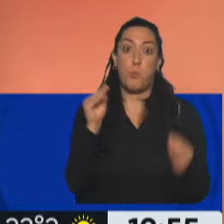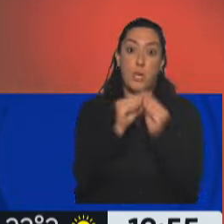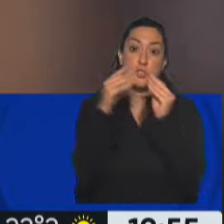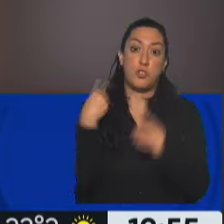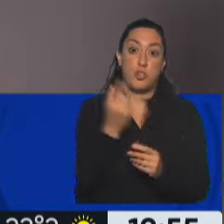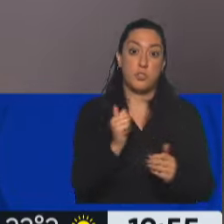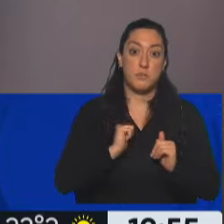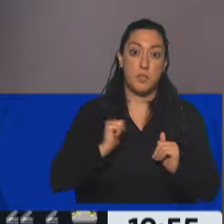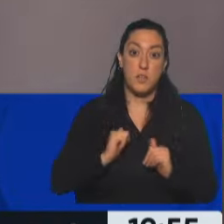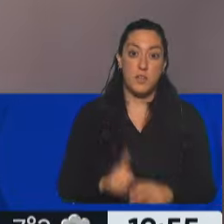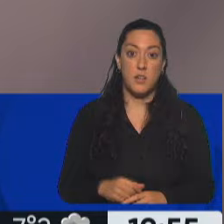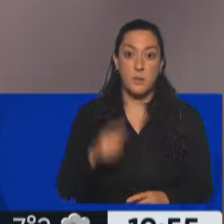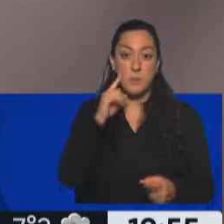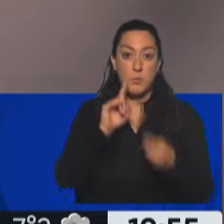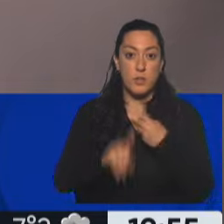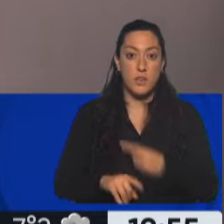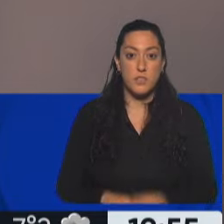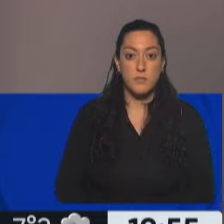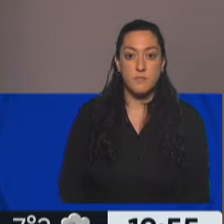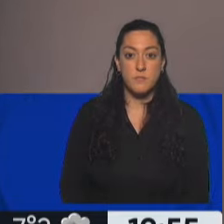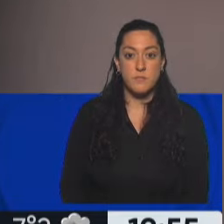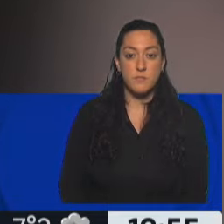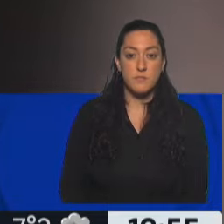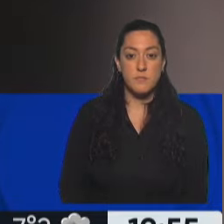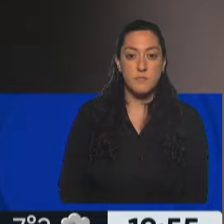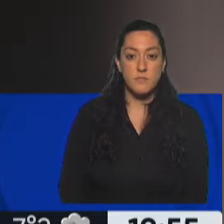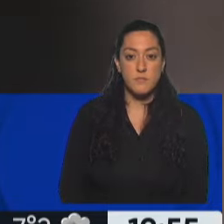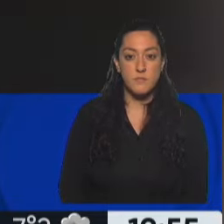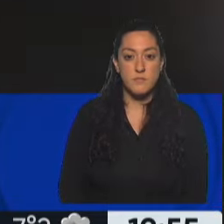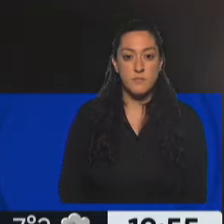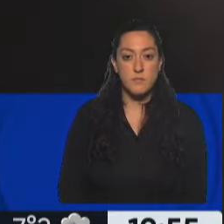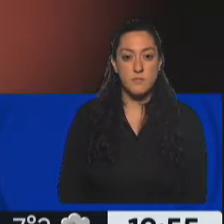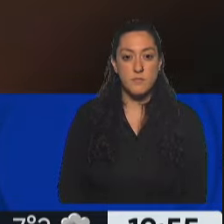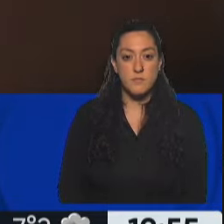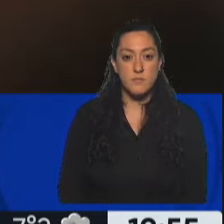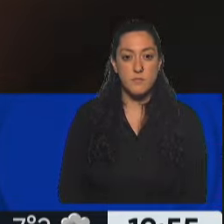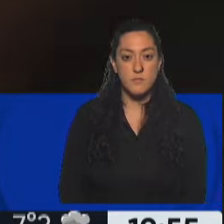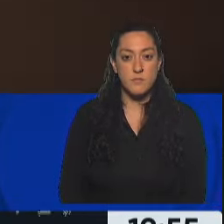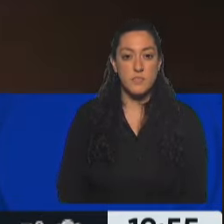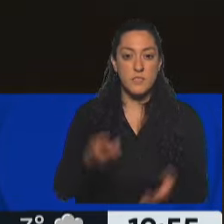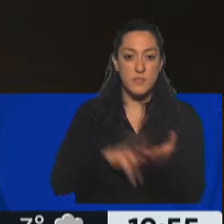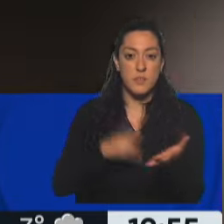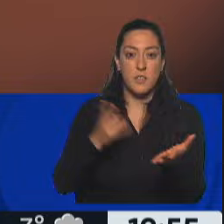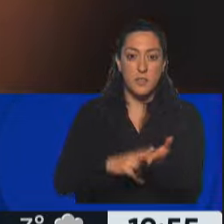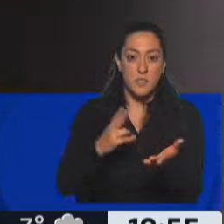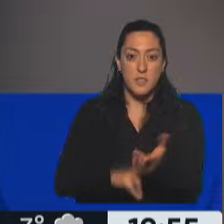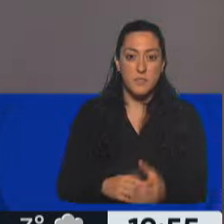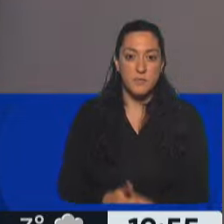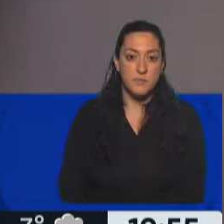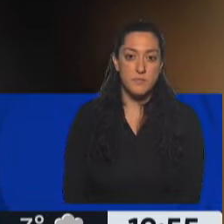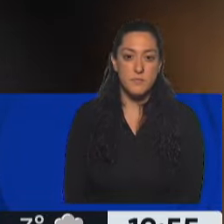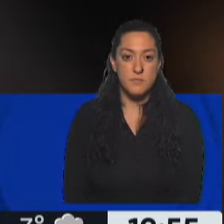estaba esperando. Sí. A vivo, señoras y señores. Ahí estaba el beso. Y no solo se repite. Y se repite y se repite. Yo no sé.